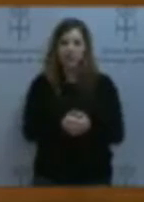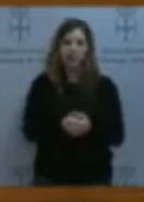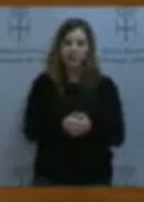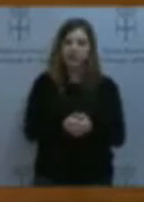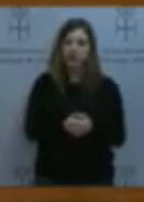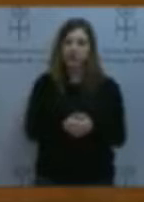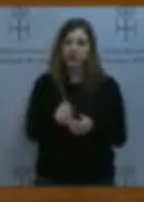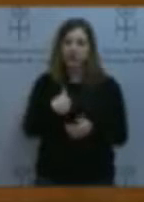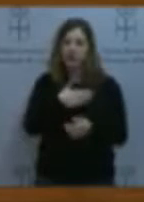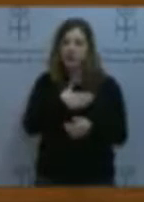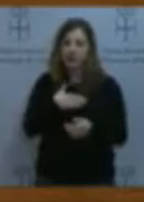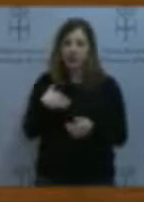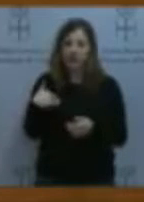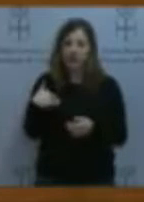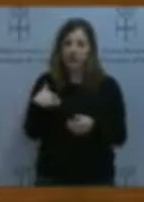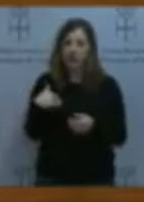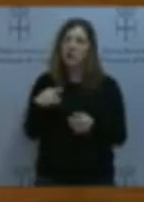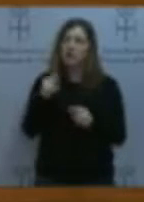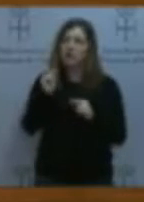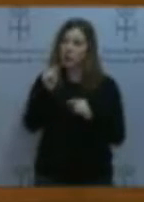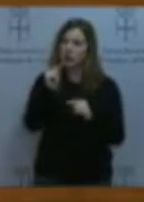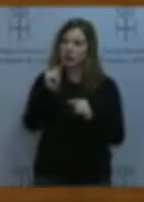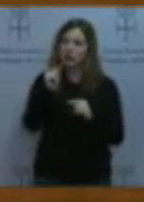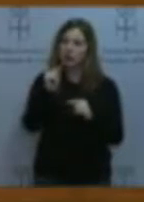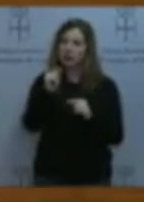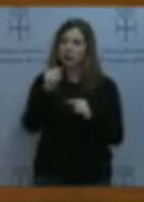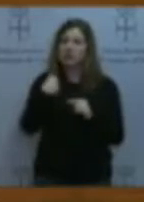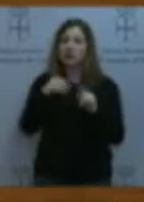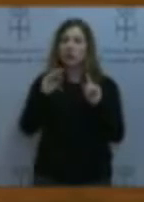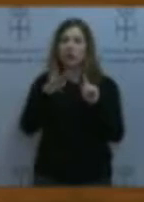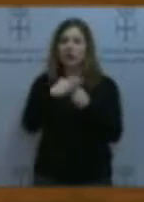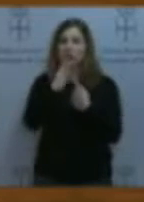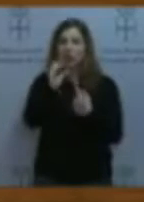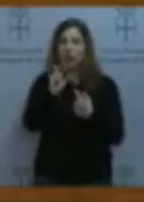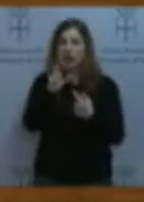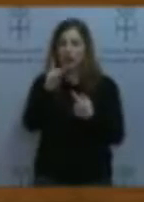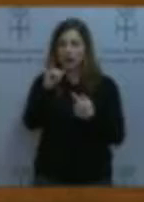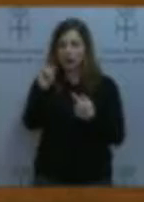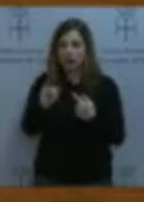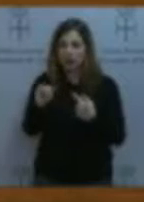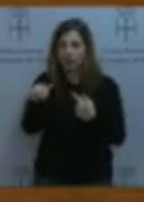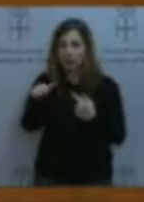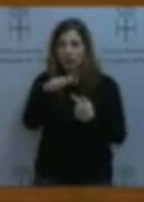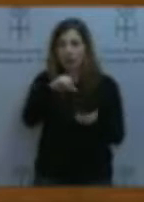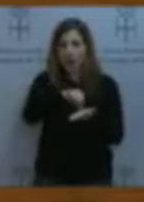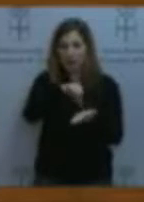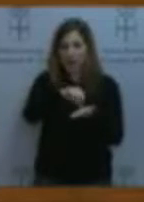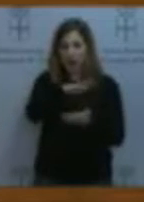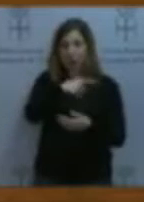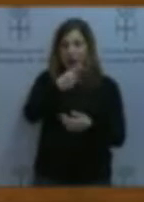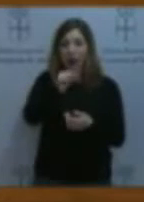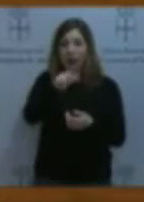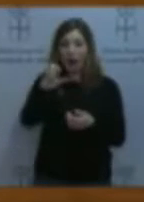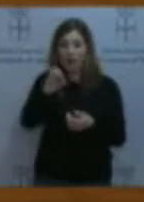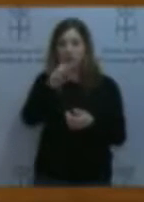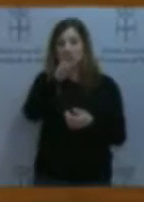en el caso de Cardiff. Cardiff, la capital de Gales, de unos 300.000 habitantes y en crecimiento poblacional sostenido en